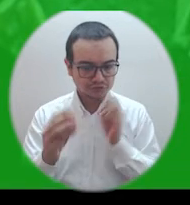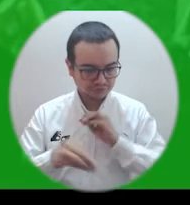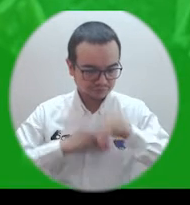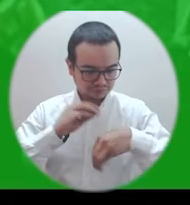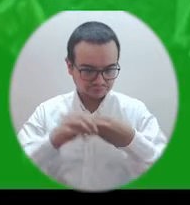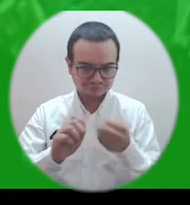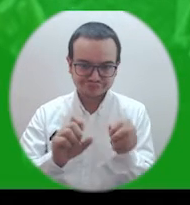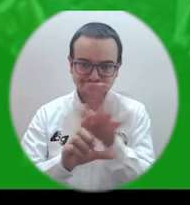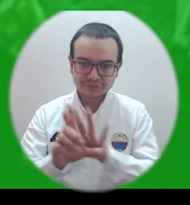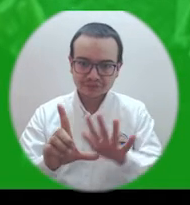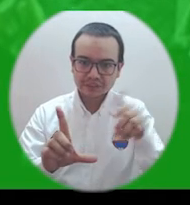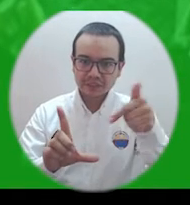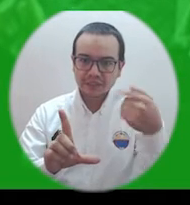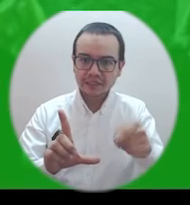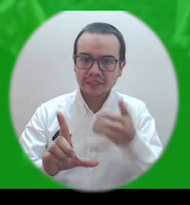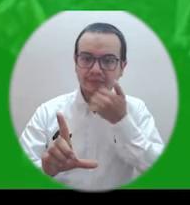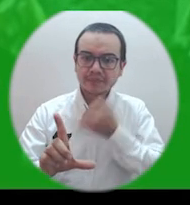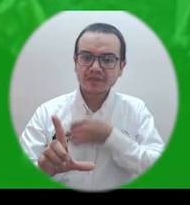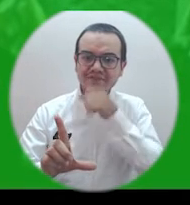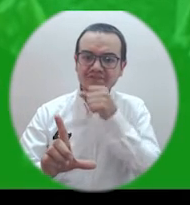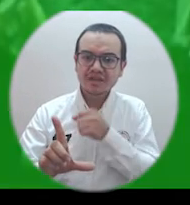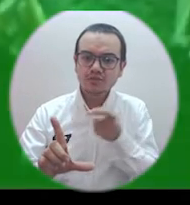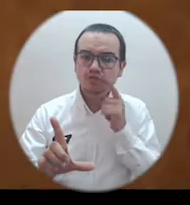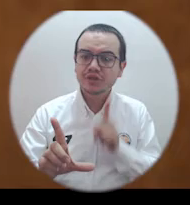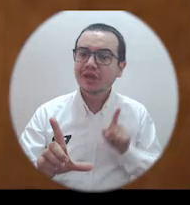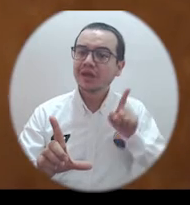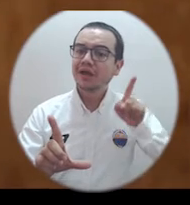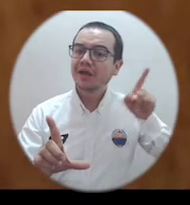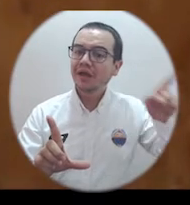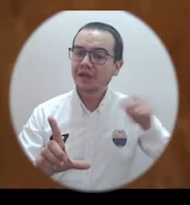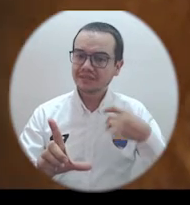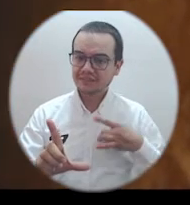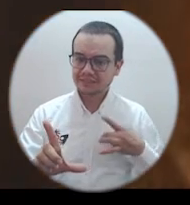y generar conciencia sobre la vida de un adulto mayor en Chile.